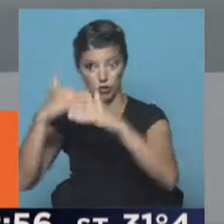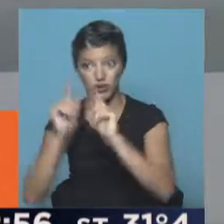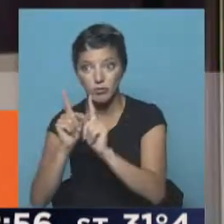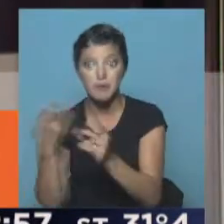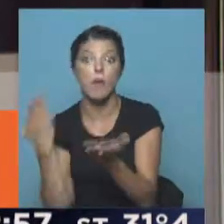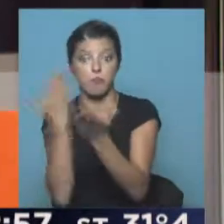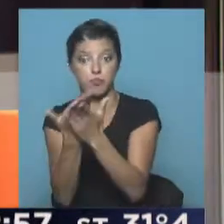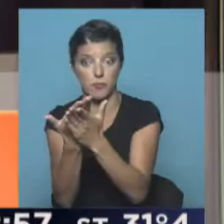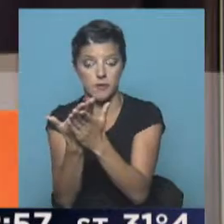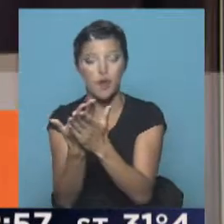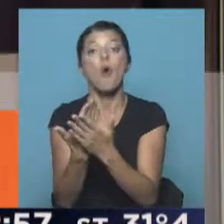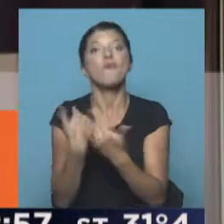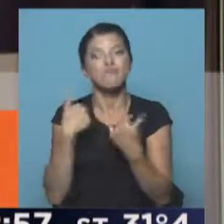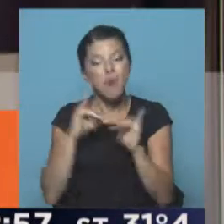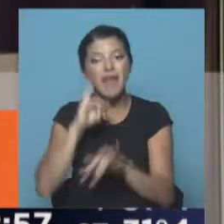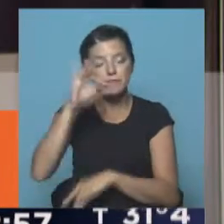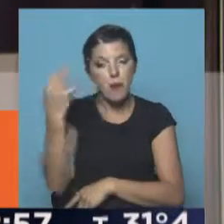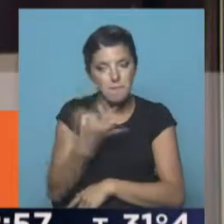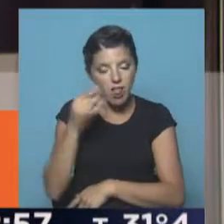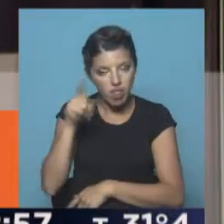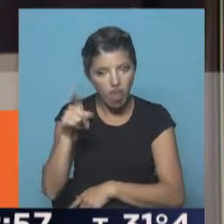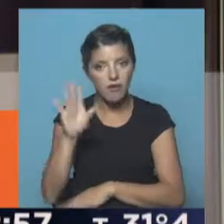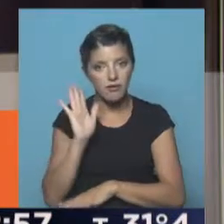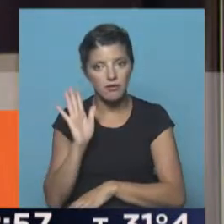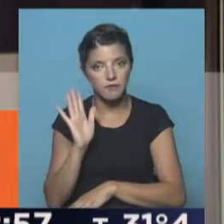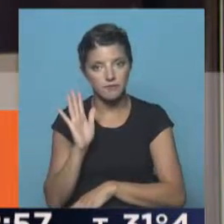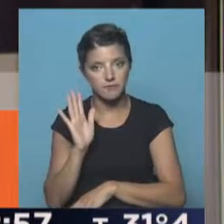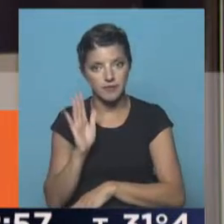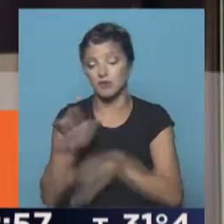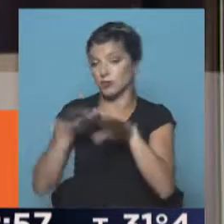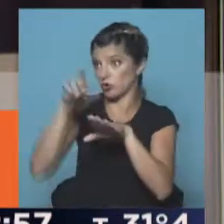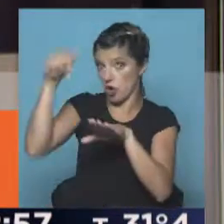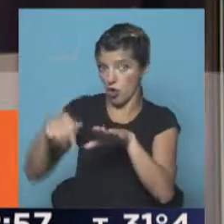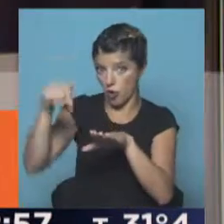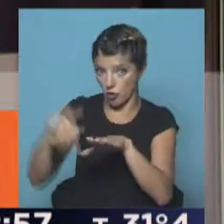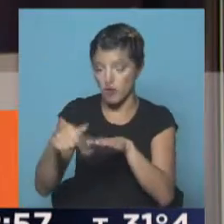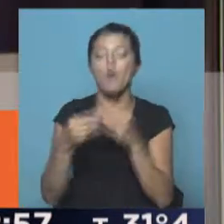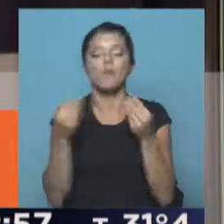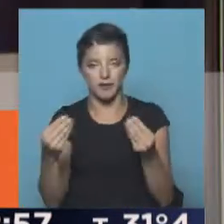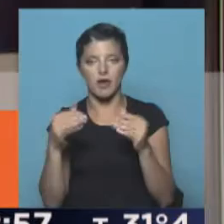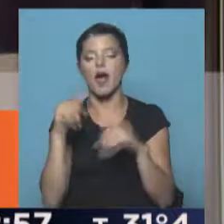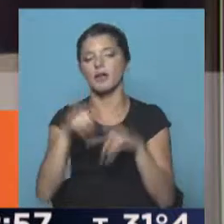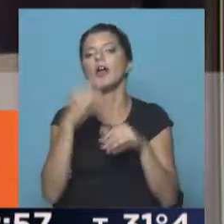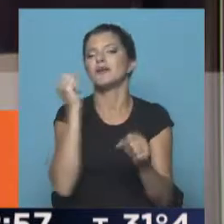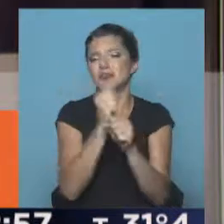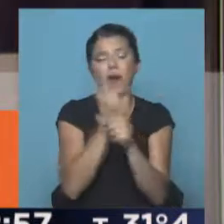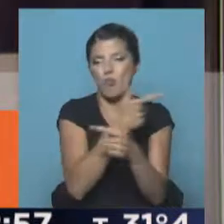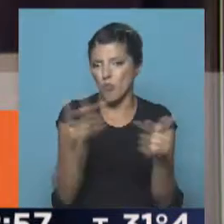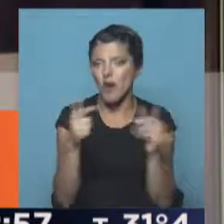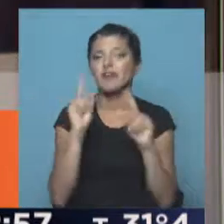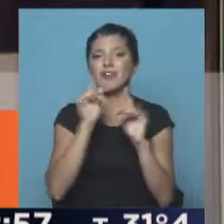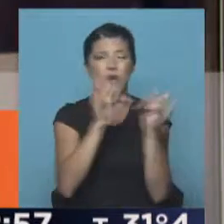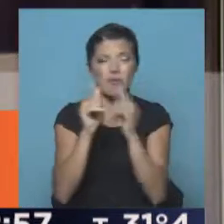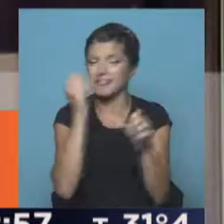que tal vez sea cierta en la coyuntura italiana actual, signada por el estancamiento y el alto desempleo